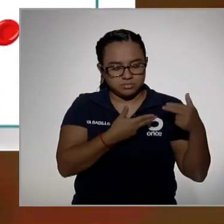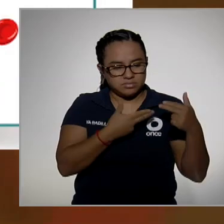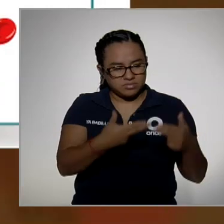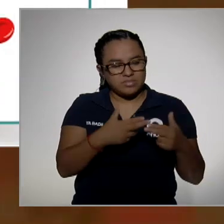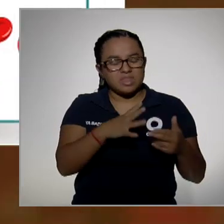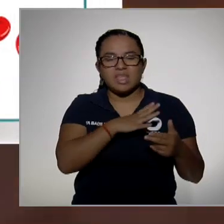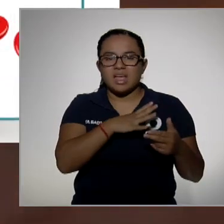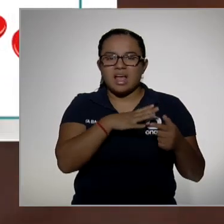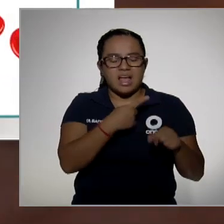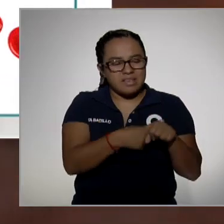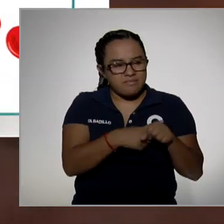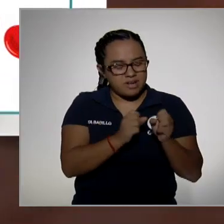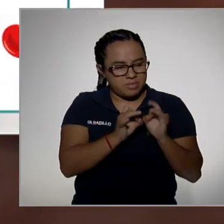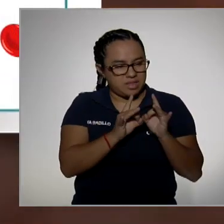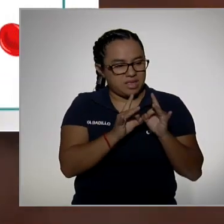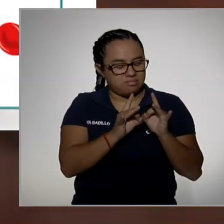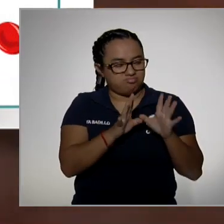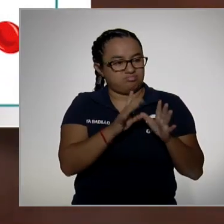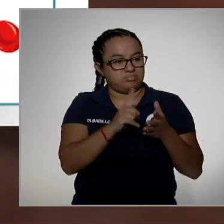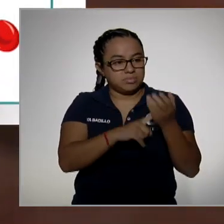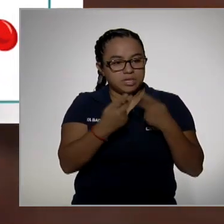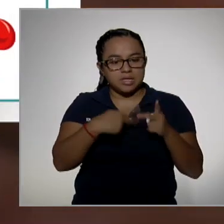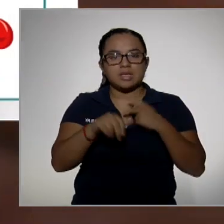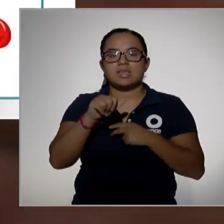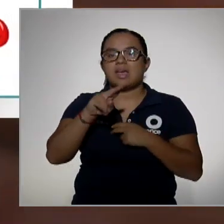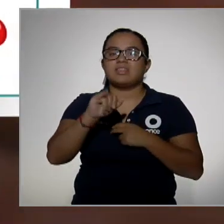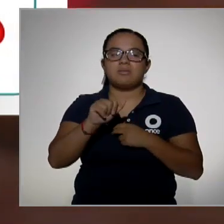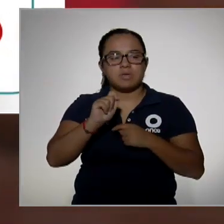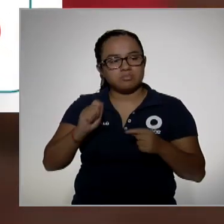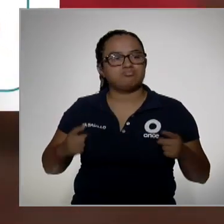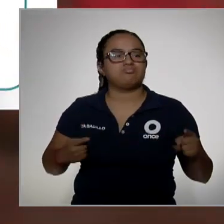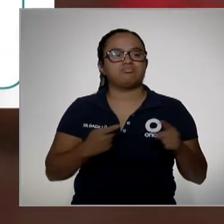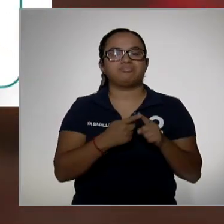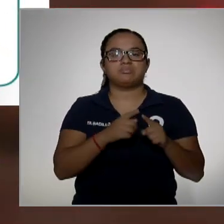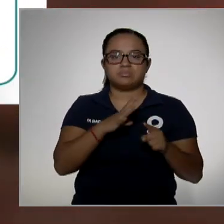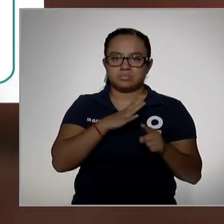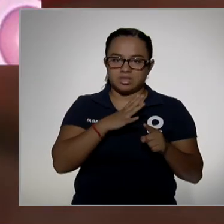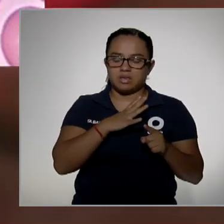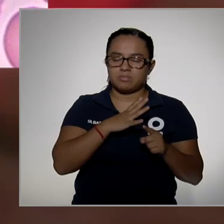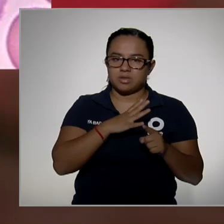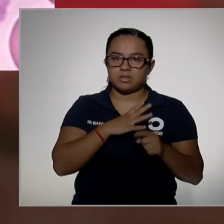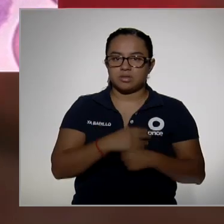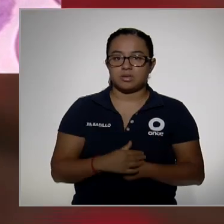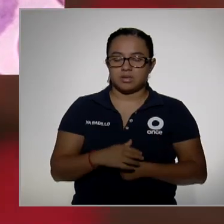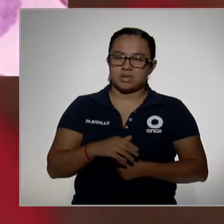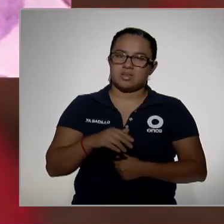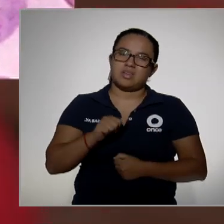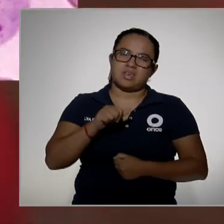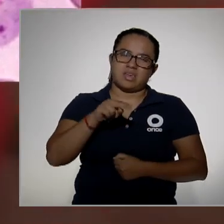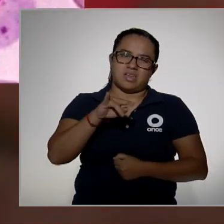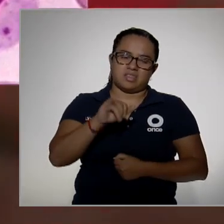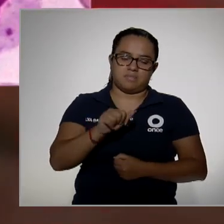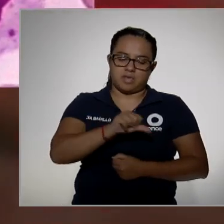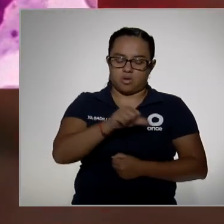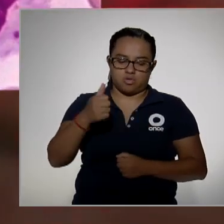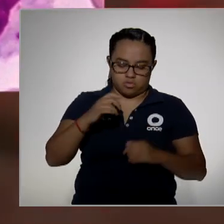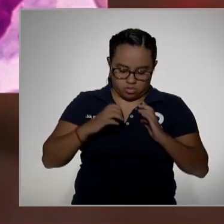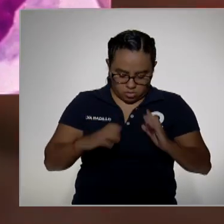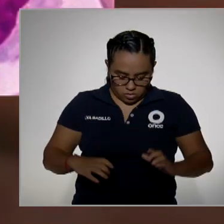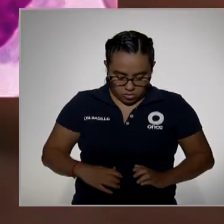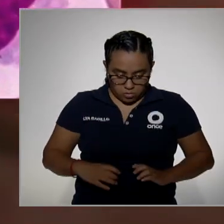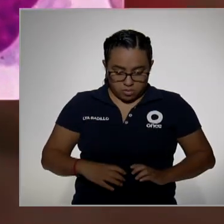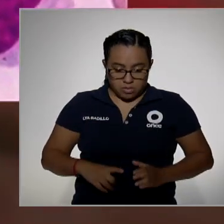inflamación en los cuales se produce la anemia como consecuencia de un defecto en algún otro órgano del sistema